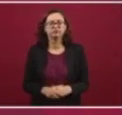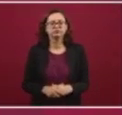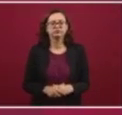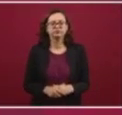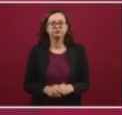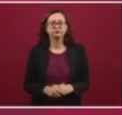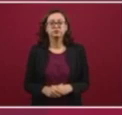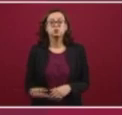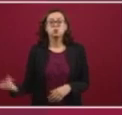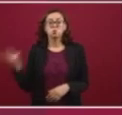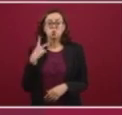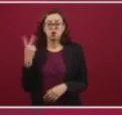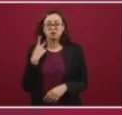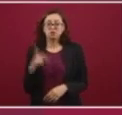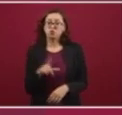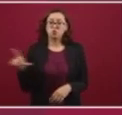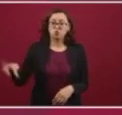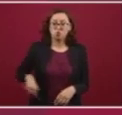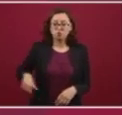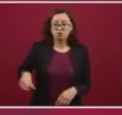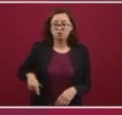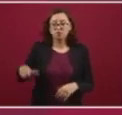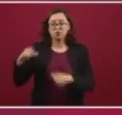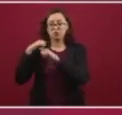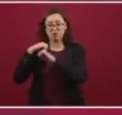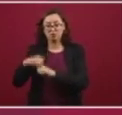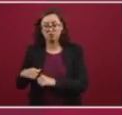del poder político